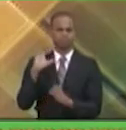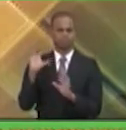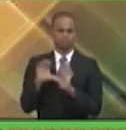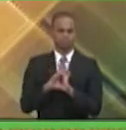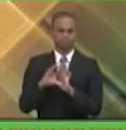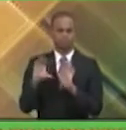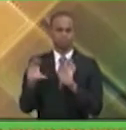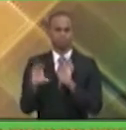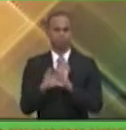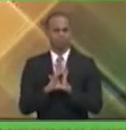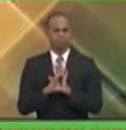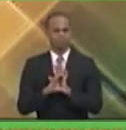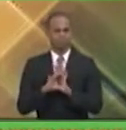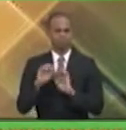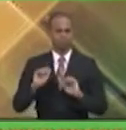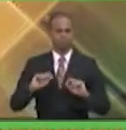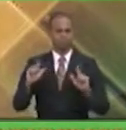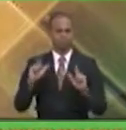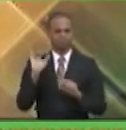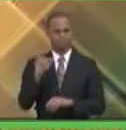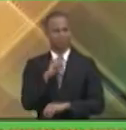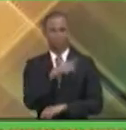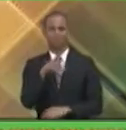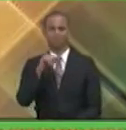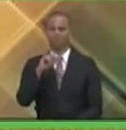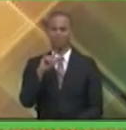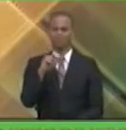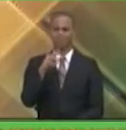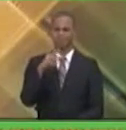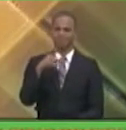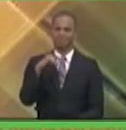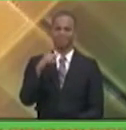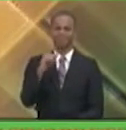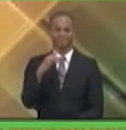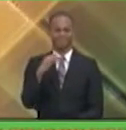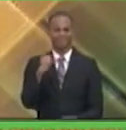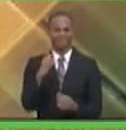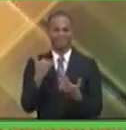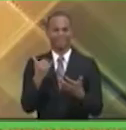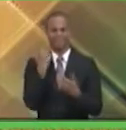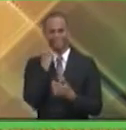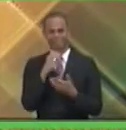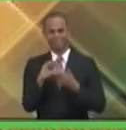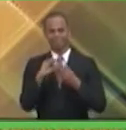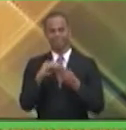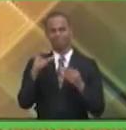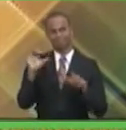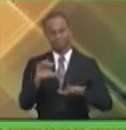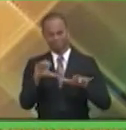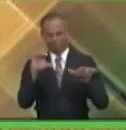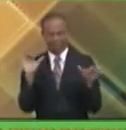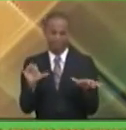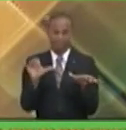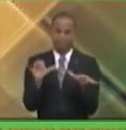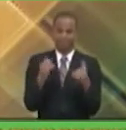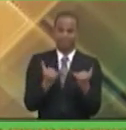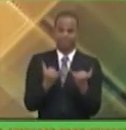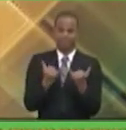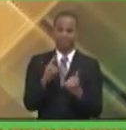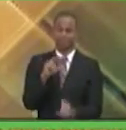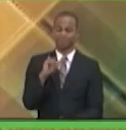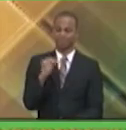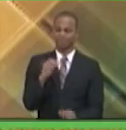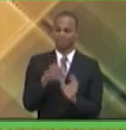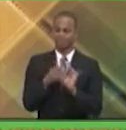imágenes del anuncio de las Paralimpiadas, de las que estaba hablando hace poco, ¿no? Que se llevan a cabo actualmente en Río de